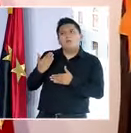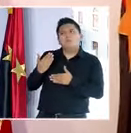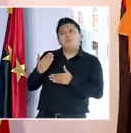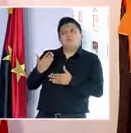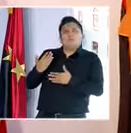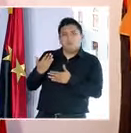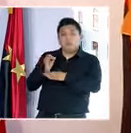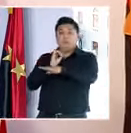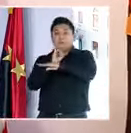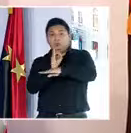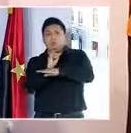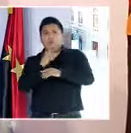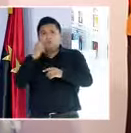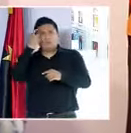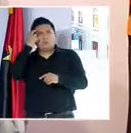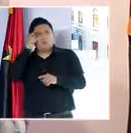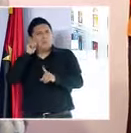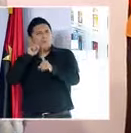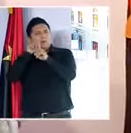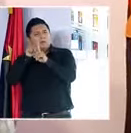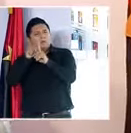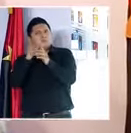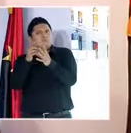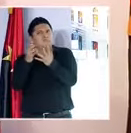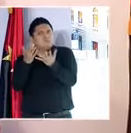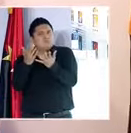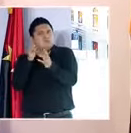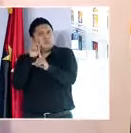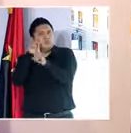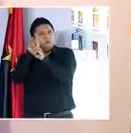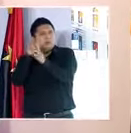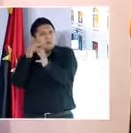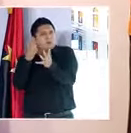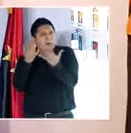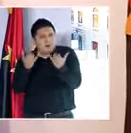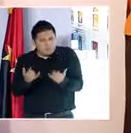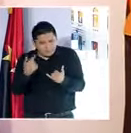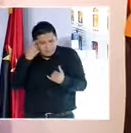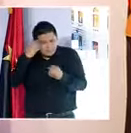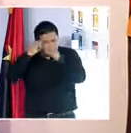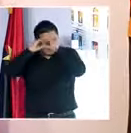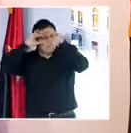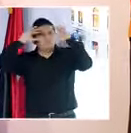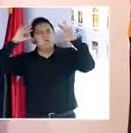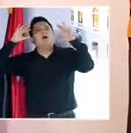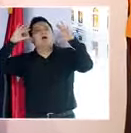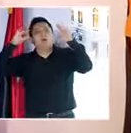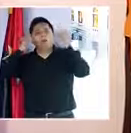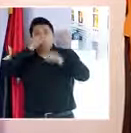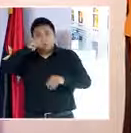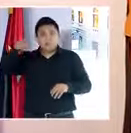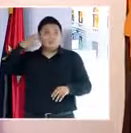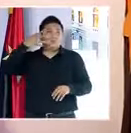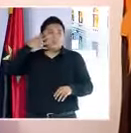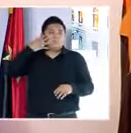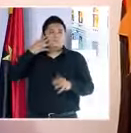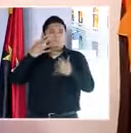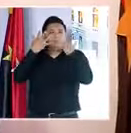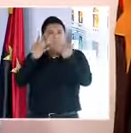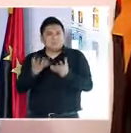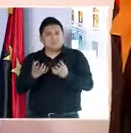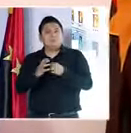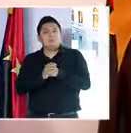con una gran esperanza. Una esperanza que para Norte de Santander significa